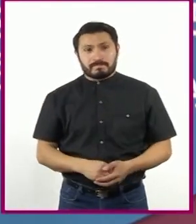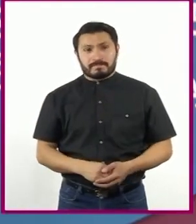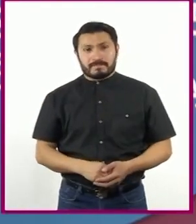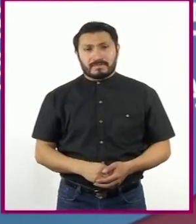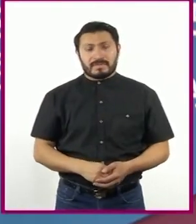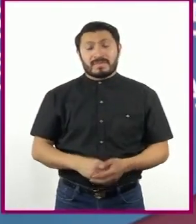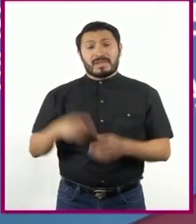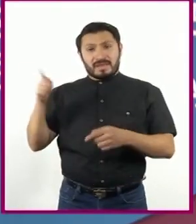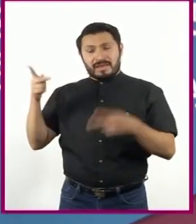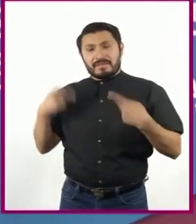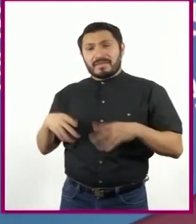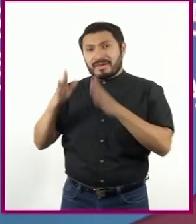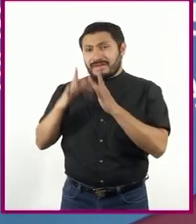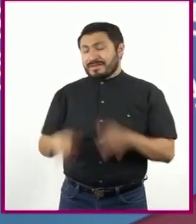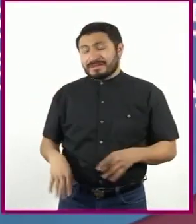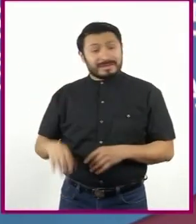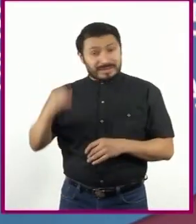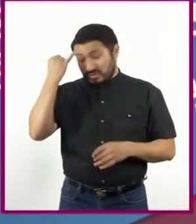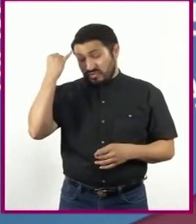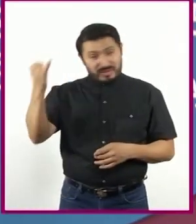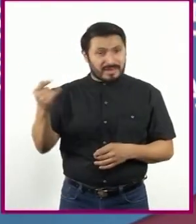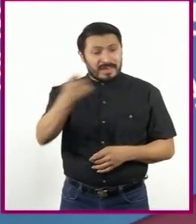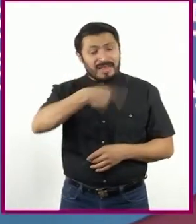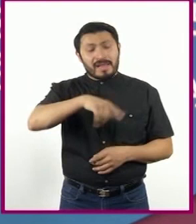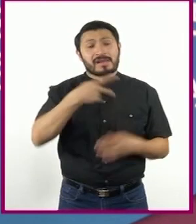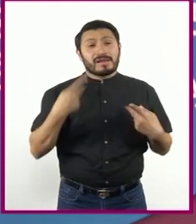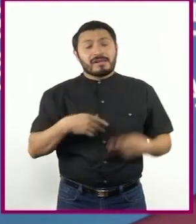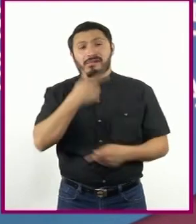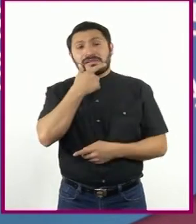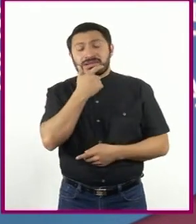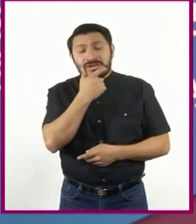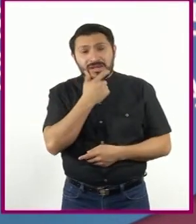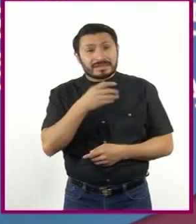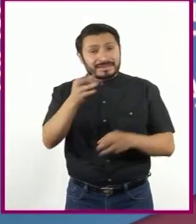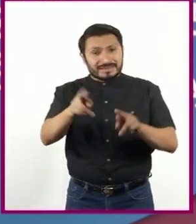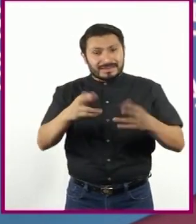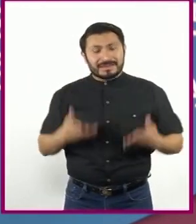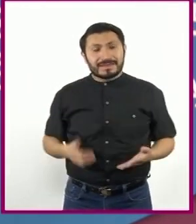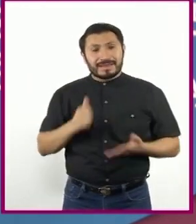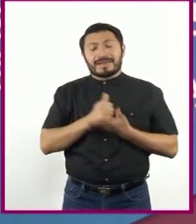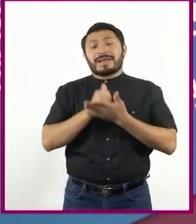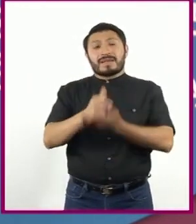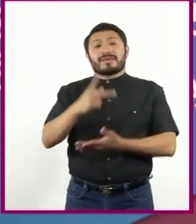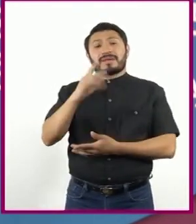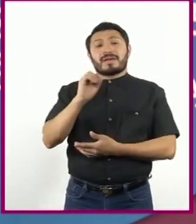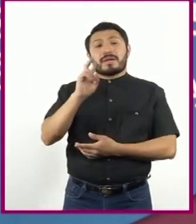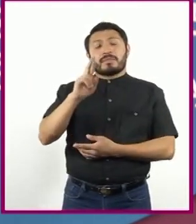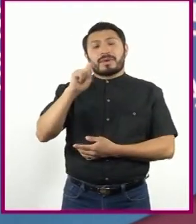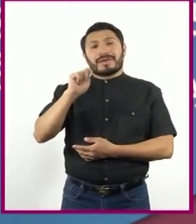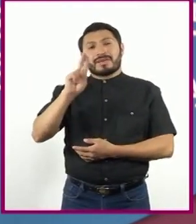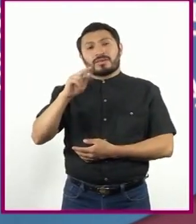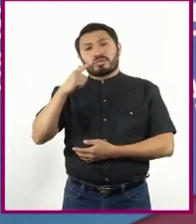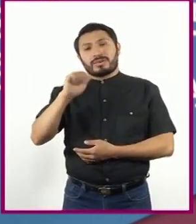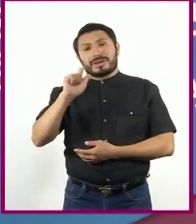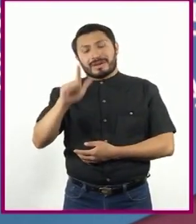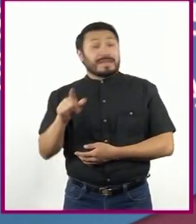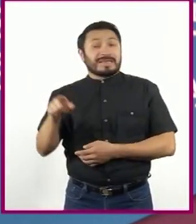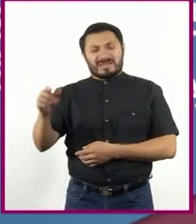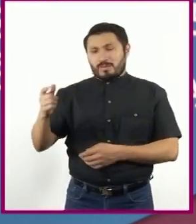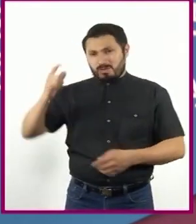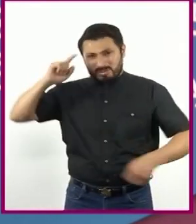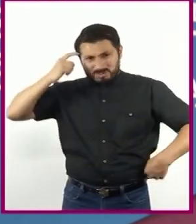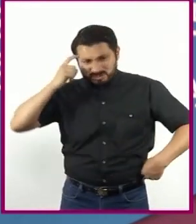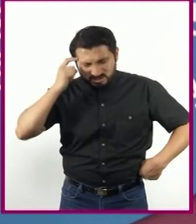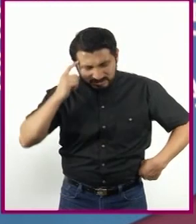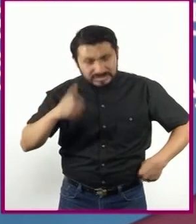El francés no contaba con que los ingleses recibirían ayuda de Portugal. molesto con los portugueses,